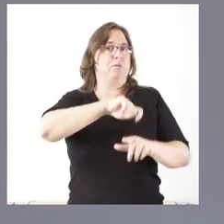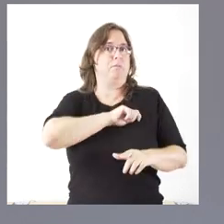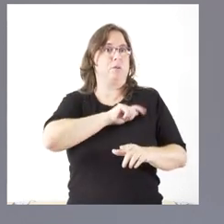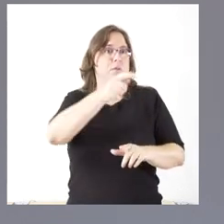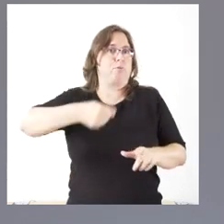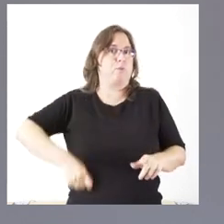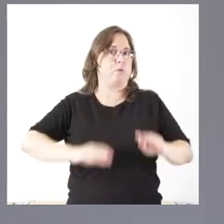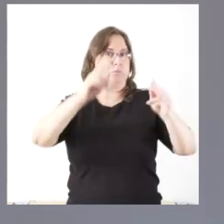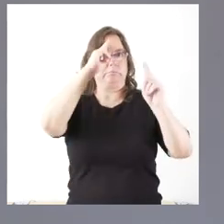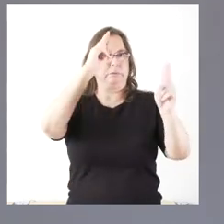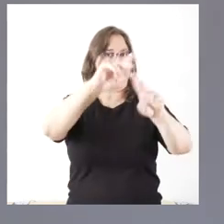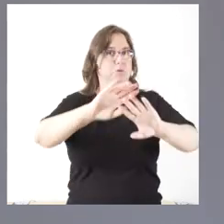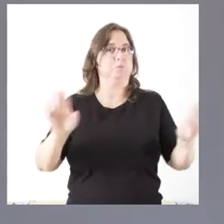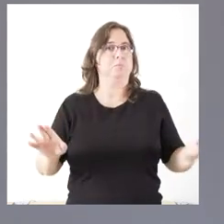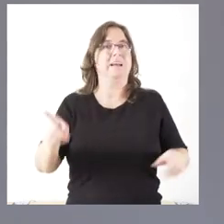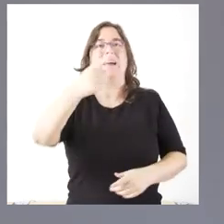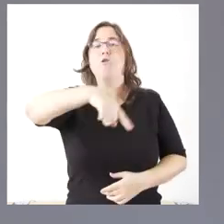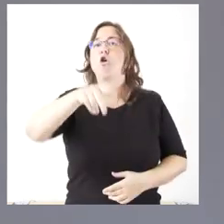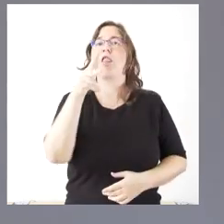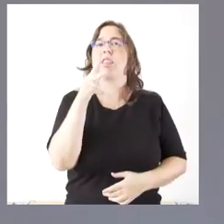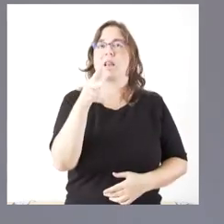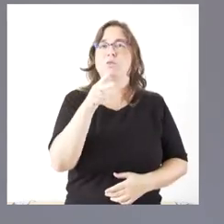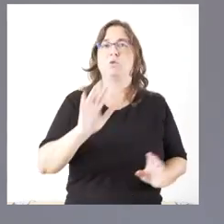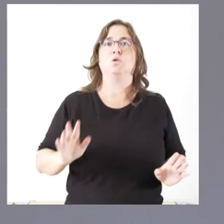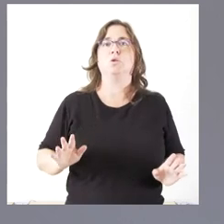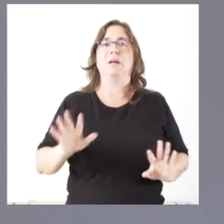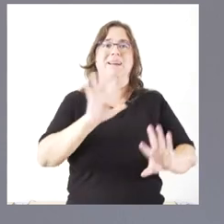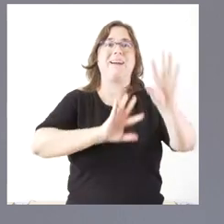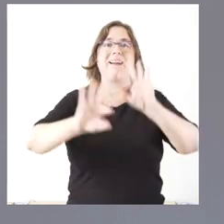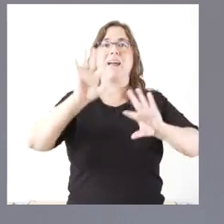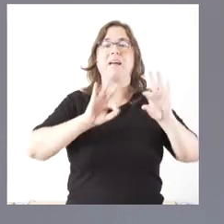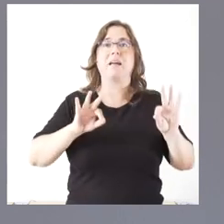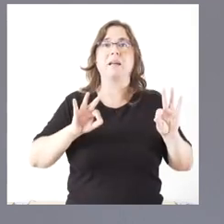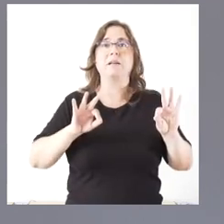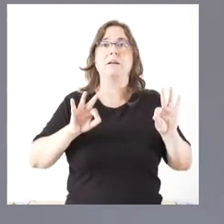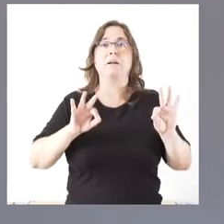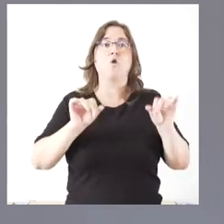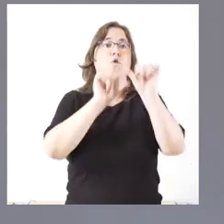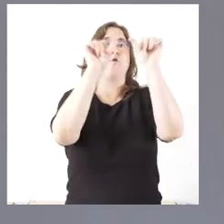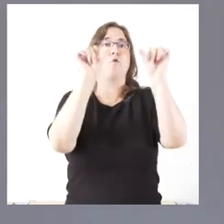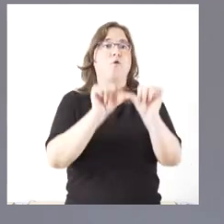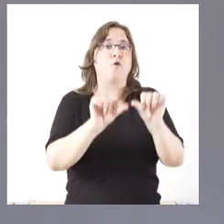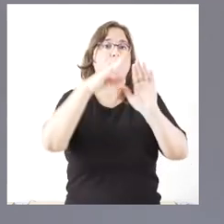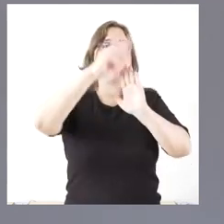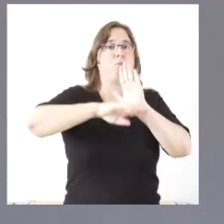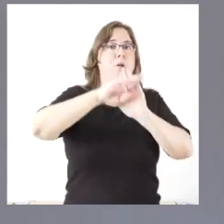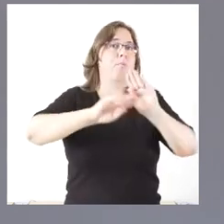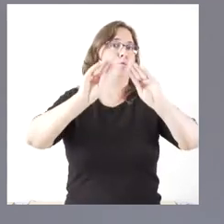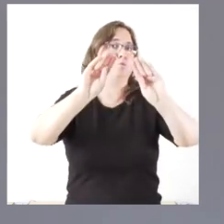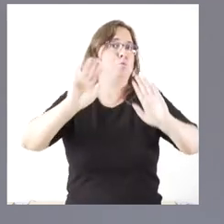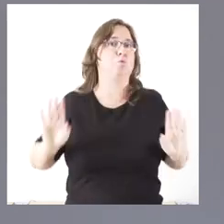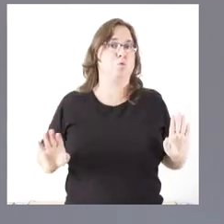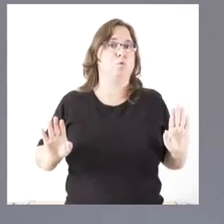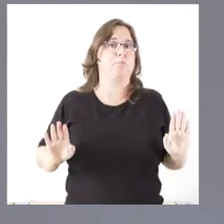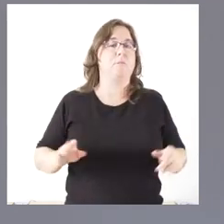profesionales, que tienen derecho a elegir cuál es su modelo de programación y tienen